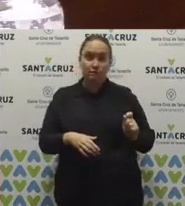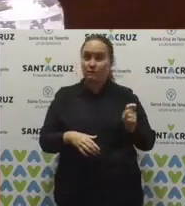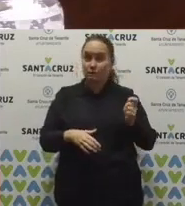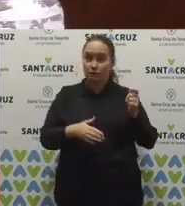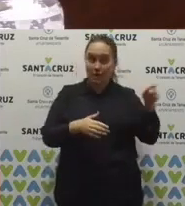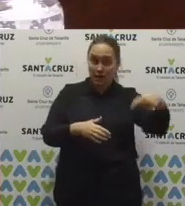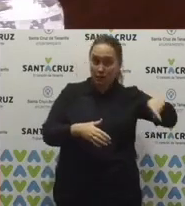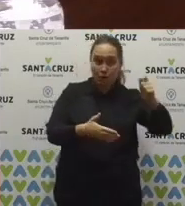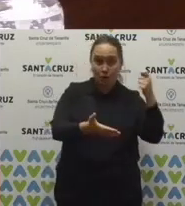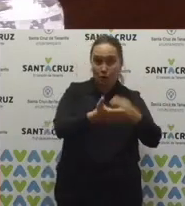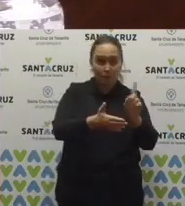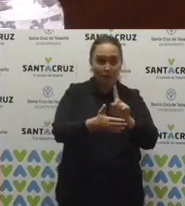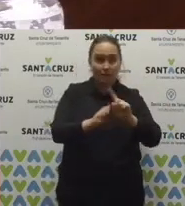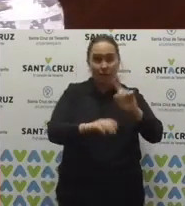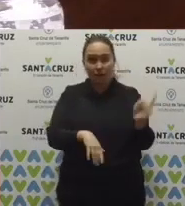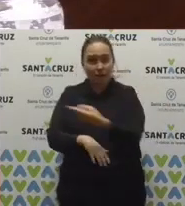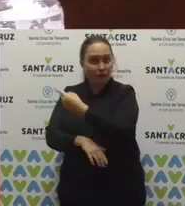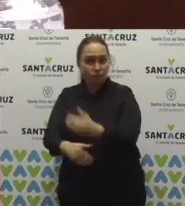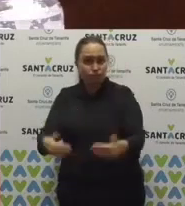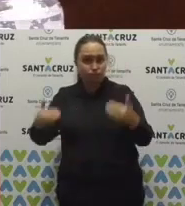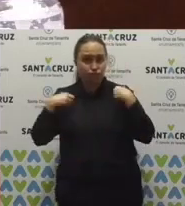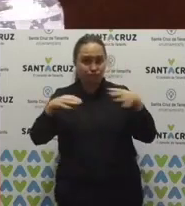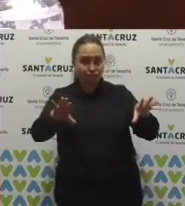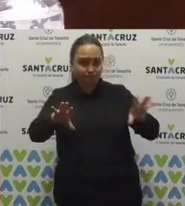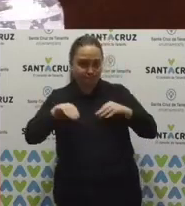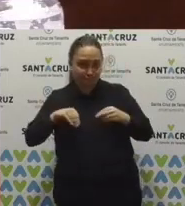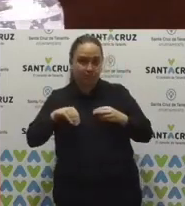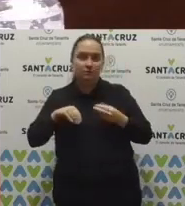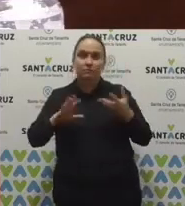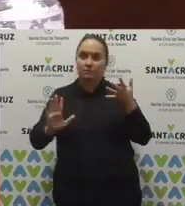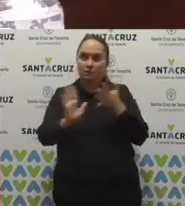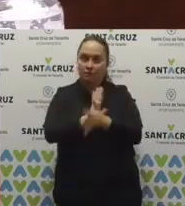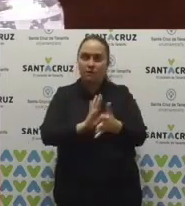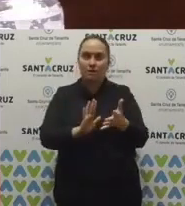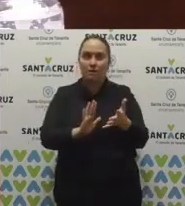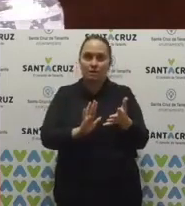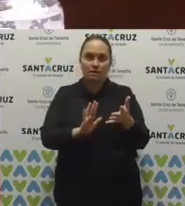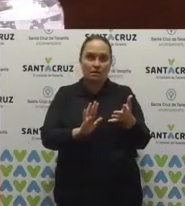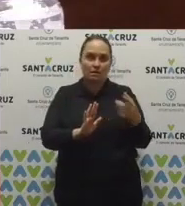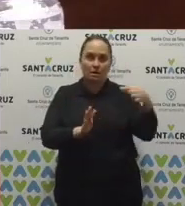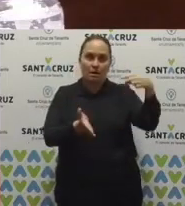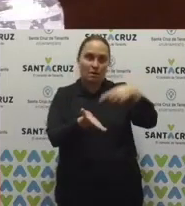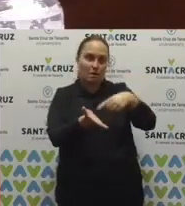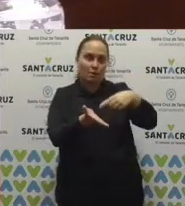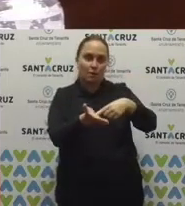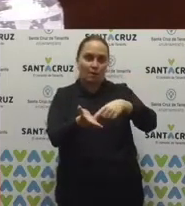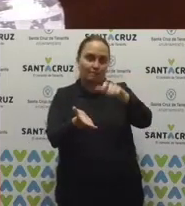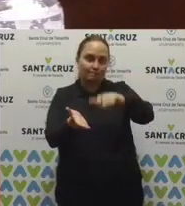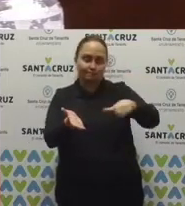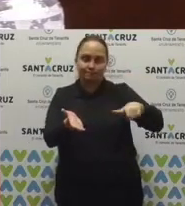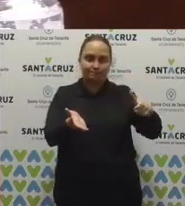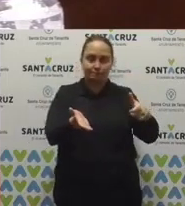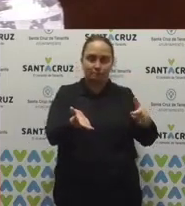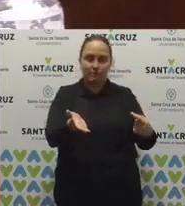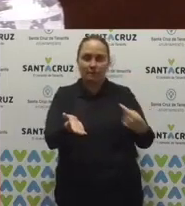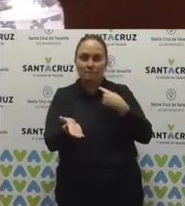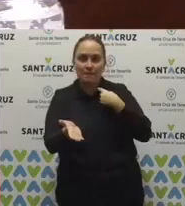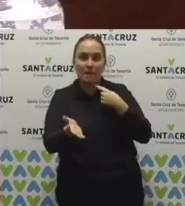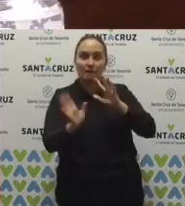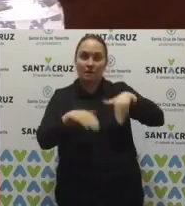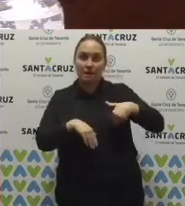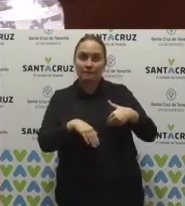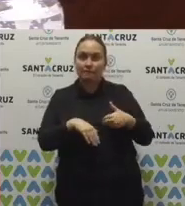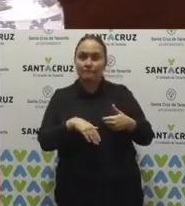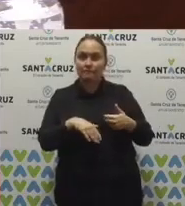empresa se acaben acaben perdiendo una parte de lo que se les adeuda y acabe además la administración para gran